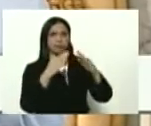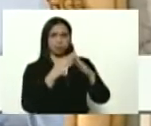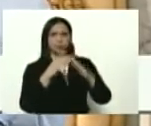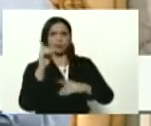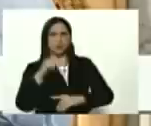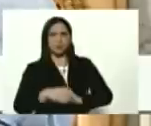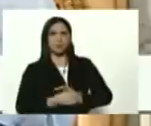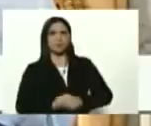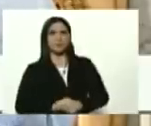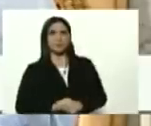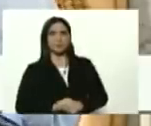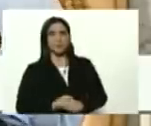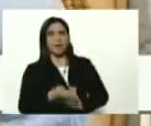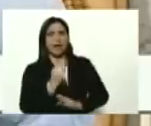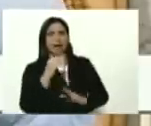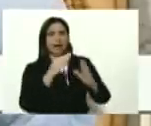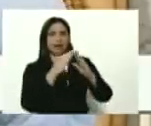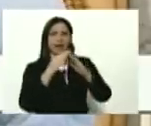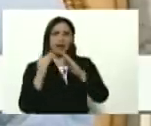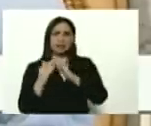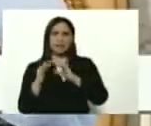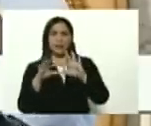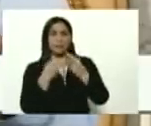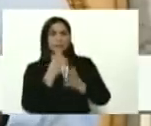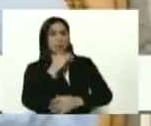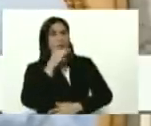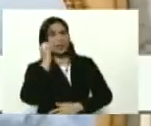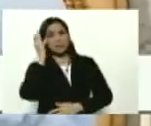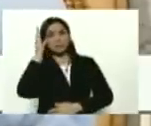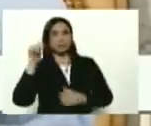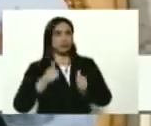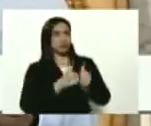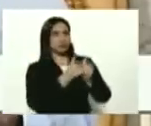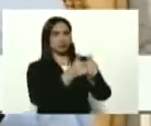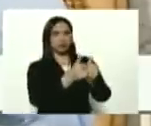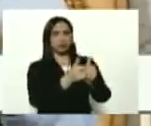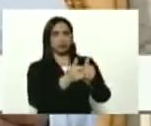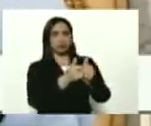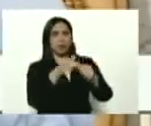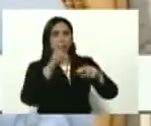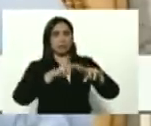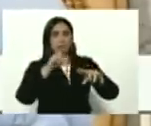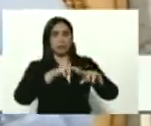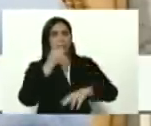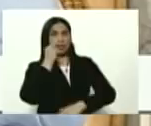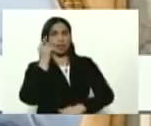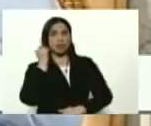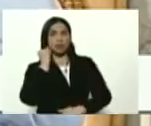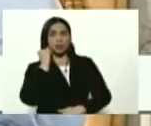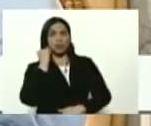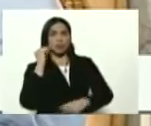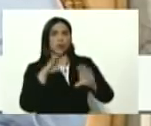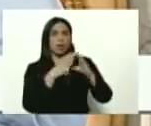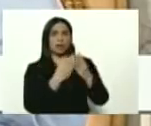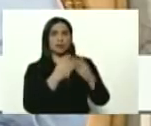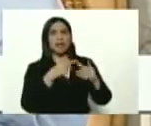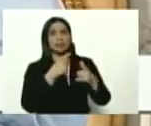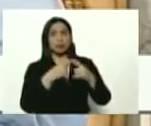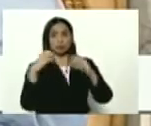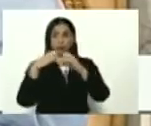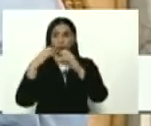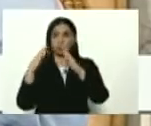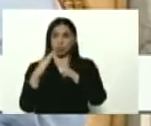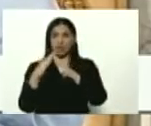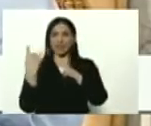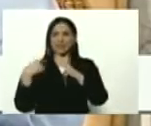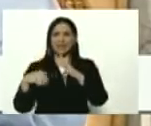donde la familia no está en capacidad de acompañar a los muchachos con las clases. Hogares de la Patria tiene